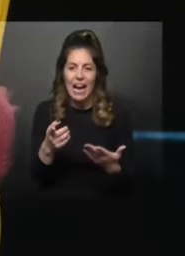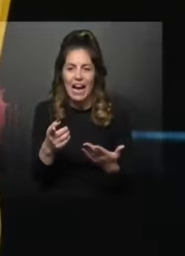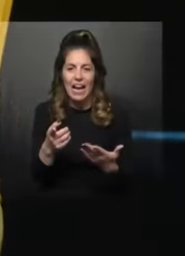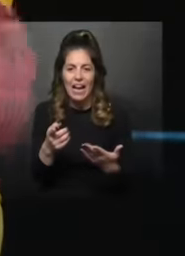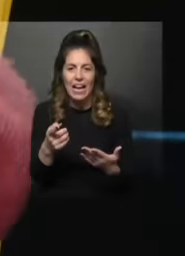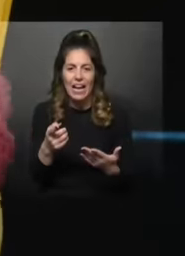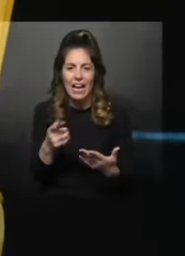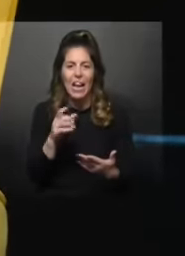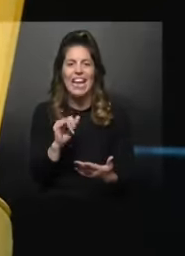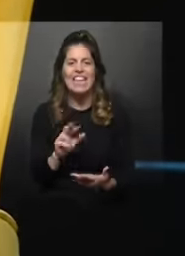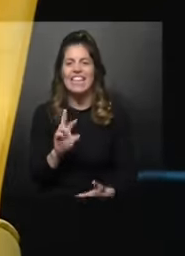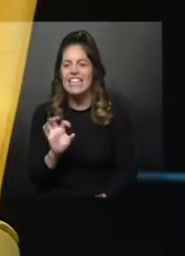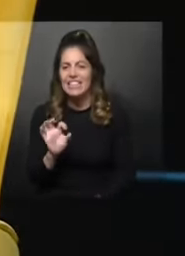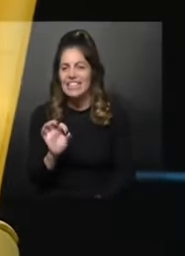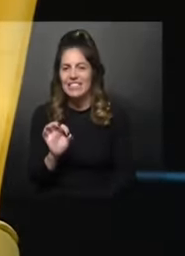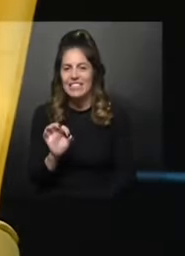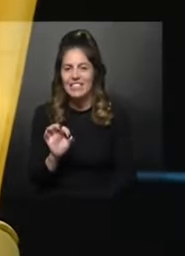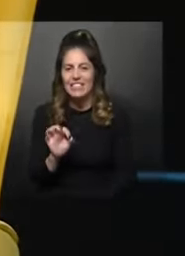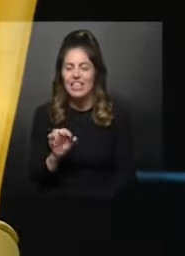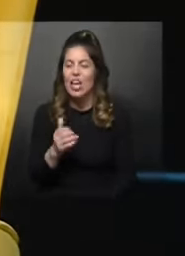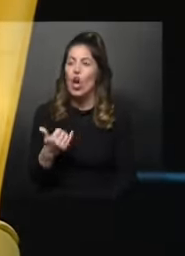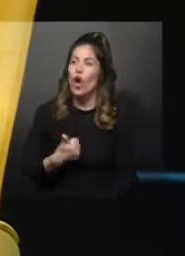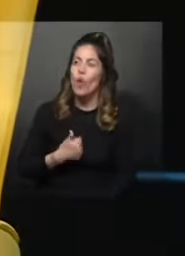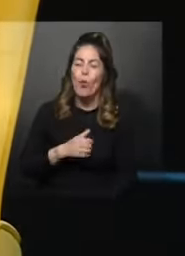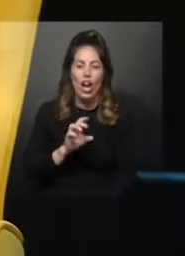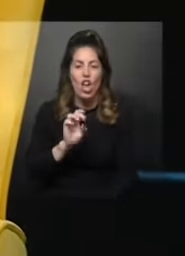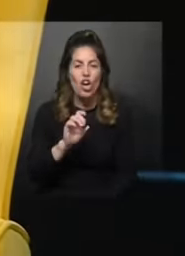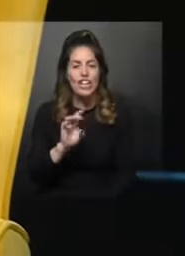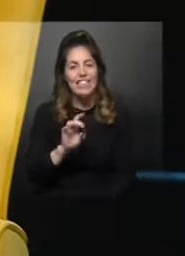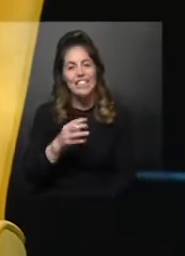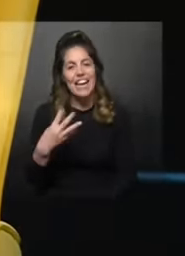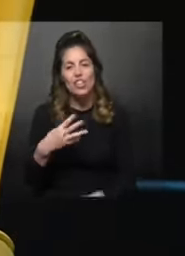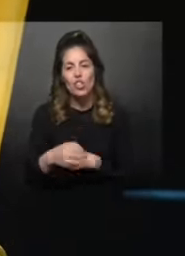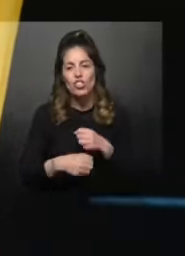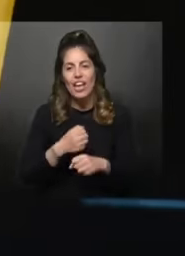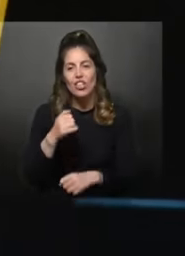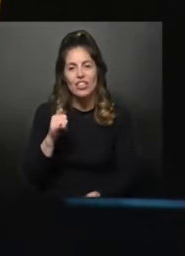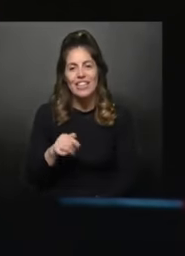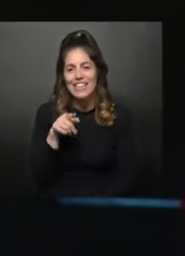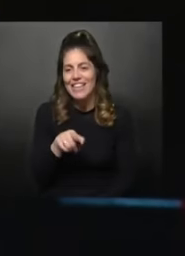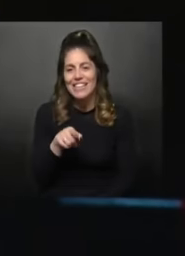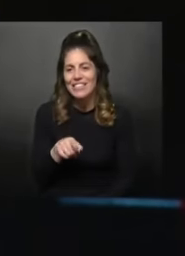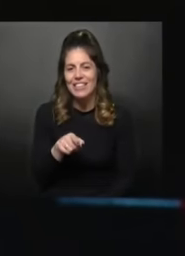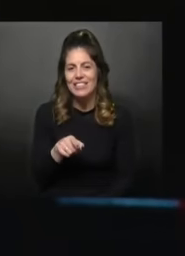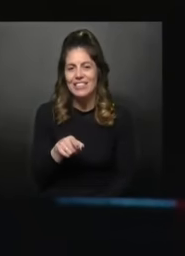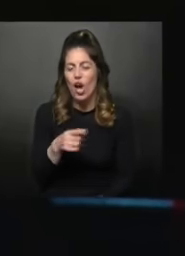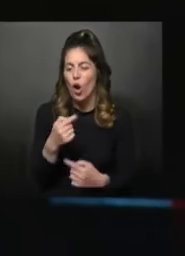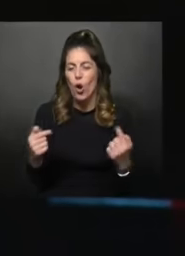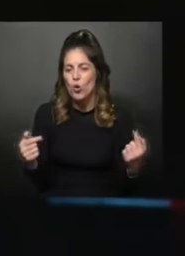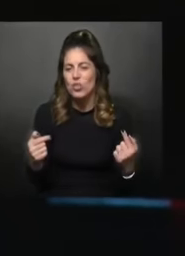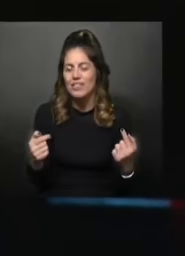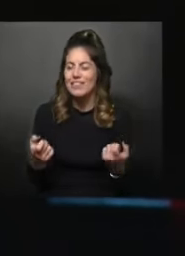con Osiris, por ejemplo, y cómo los 15, 14, 15 años tenías esas cosas que